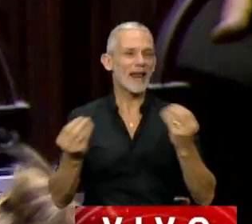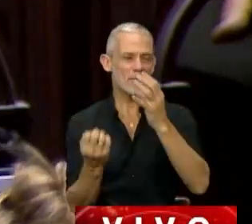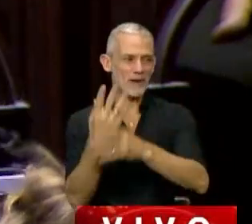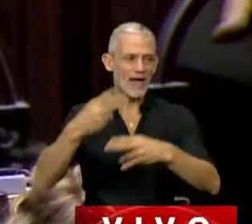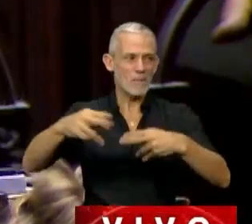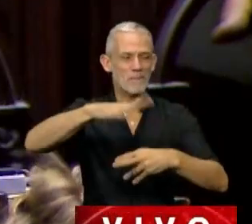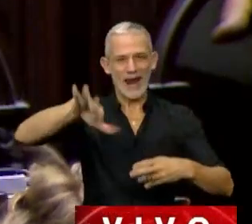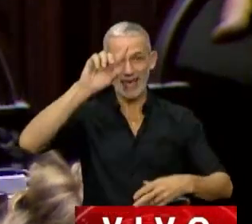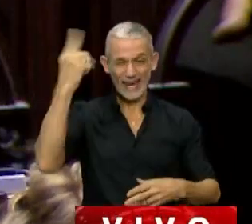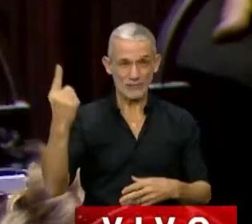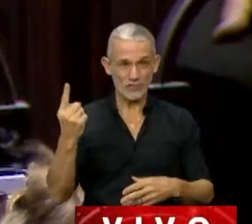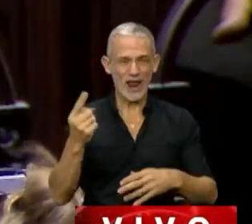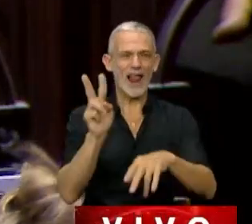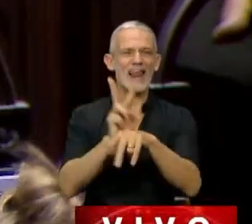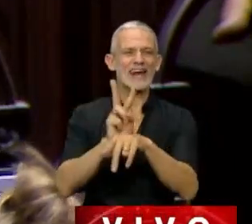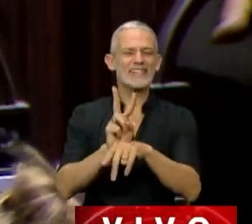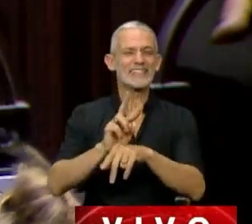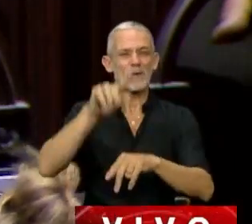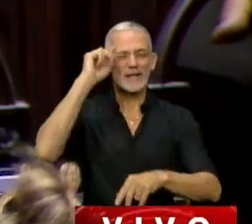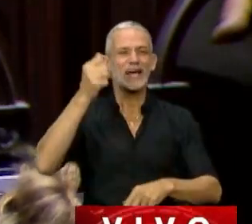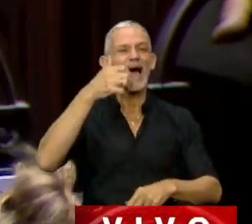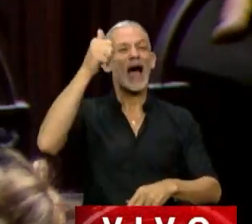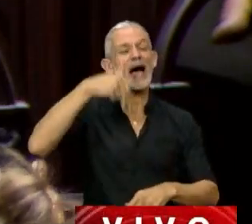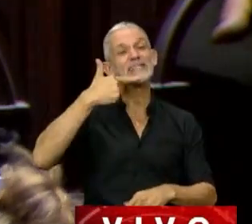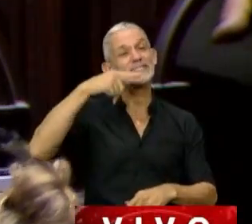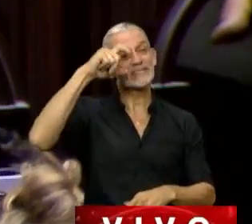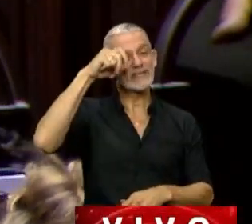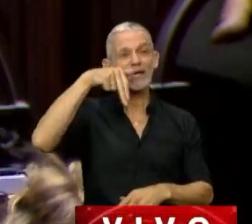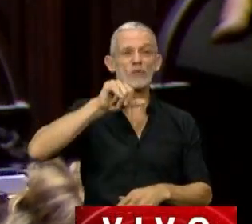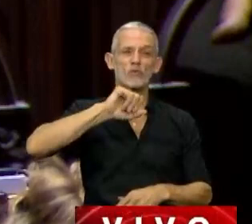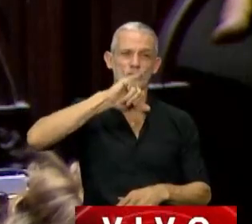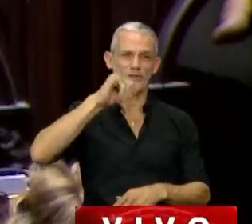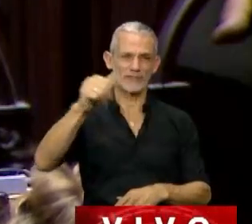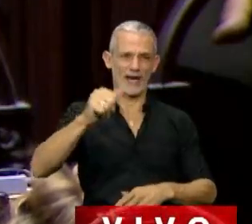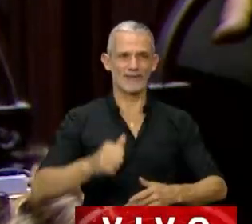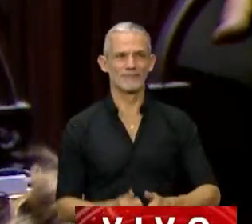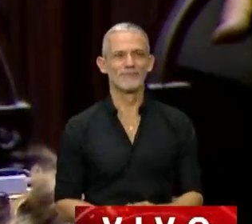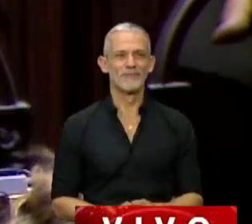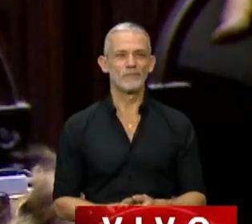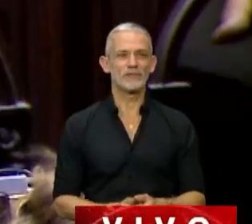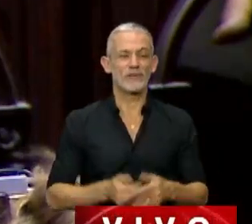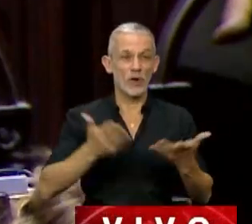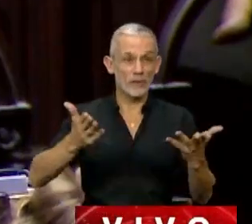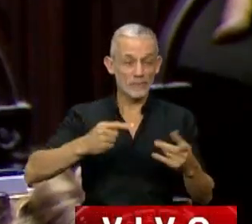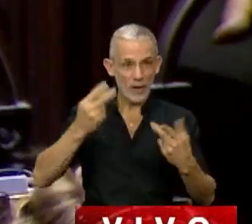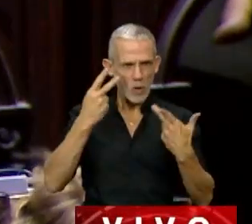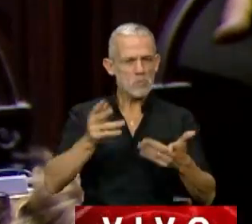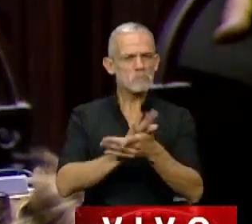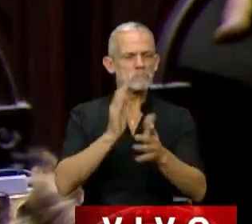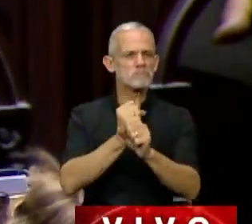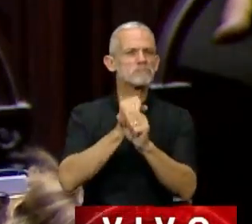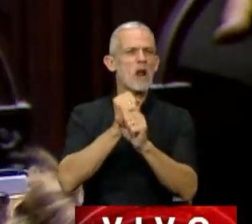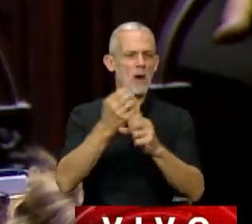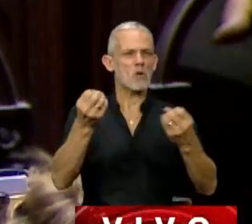del Parque Nacional y Reserva Nacional Ancenusa. Quiero y tengo que reconocer el